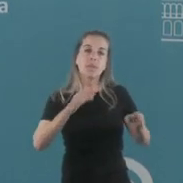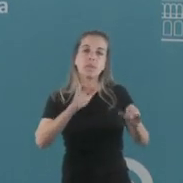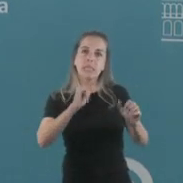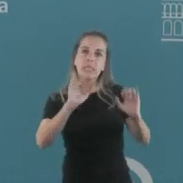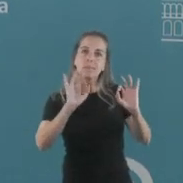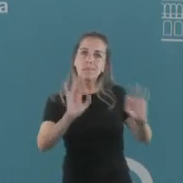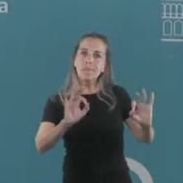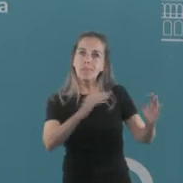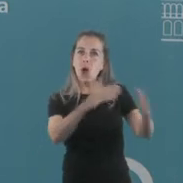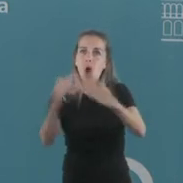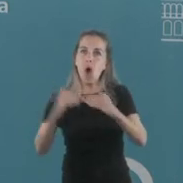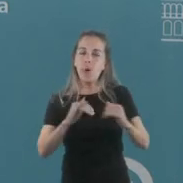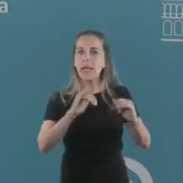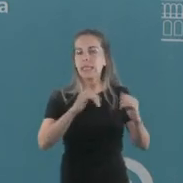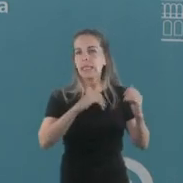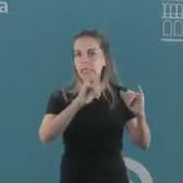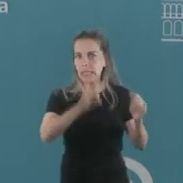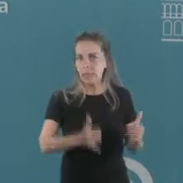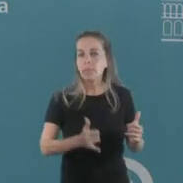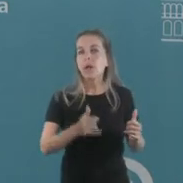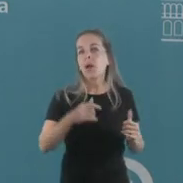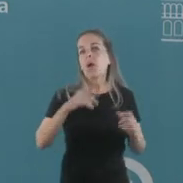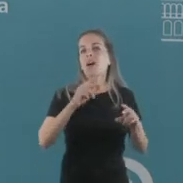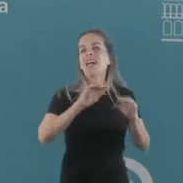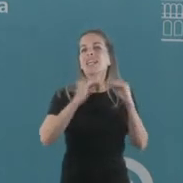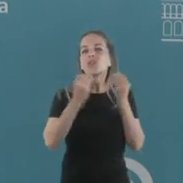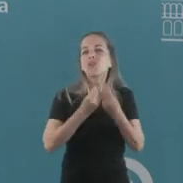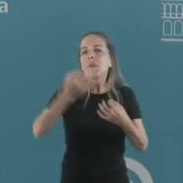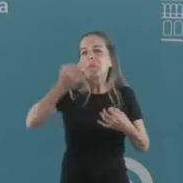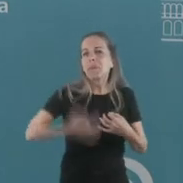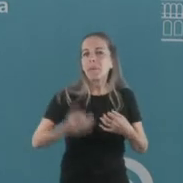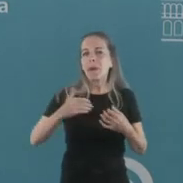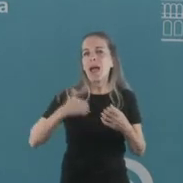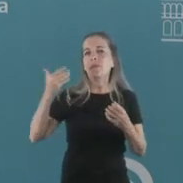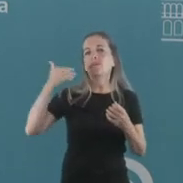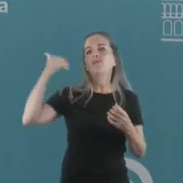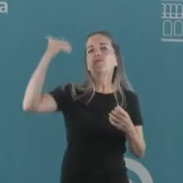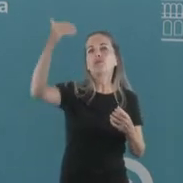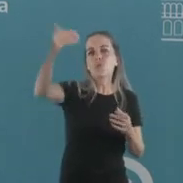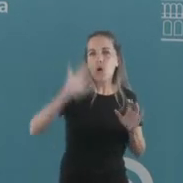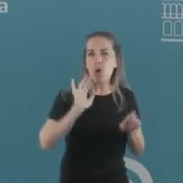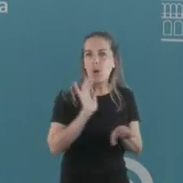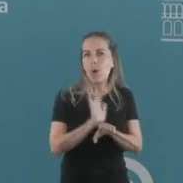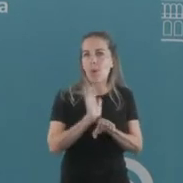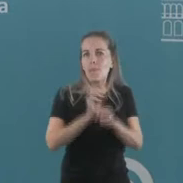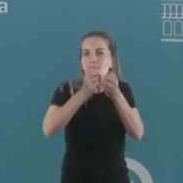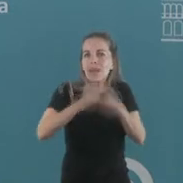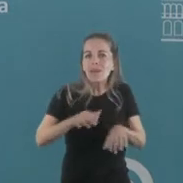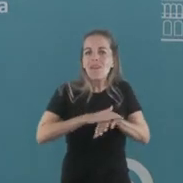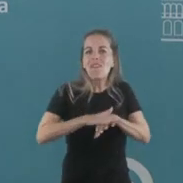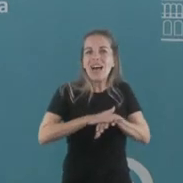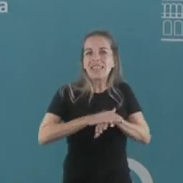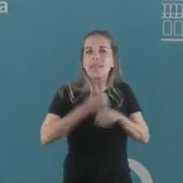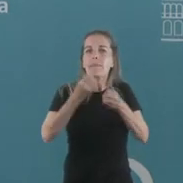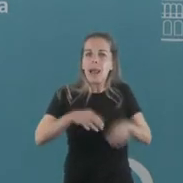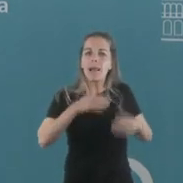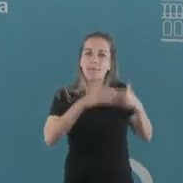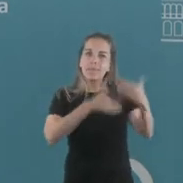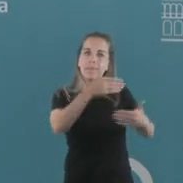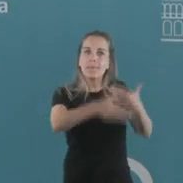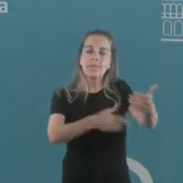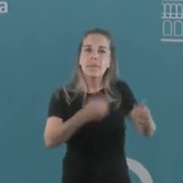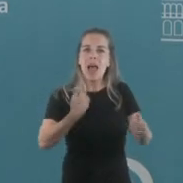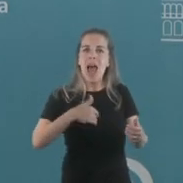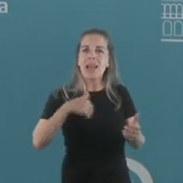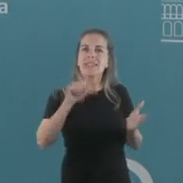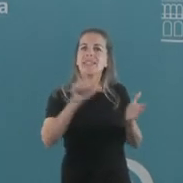los resultados se van a ver durante muchísimos años más. Hemos sembrado, hemos puesto los cimientos en momentos muy difíciles del mundo de una nueva Argentina, de una